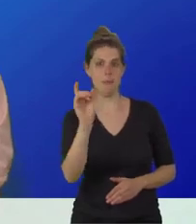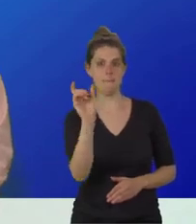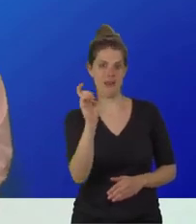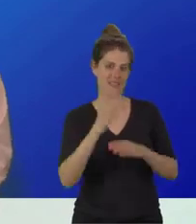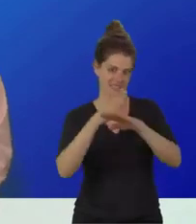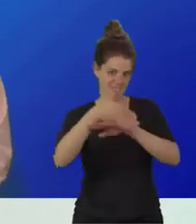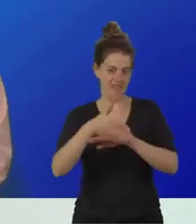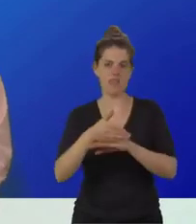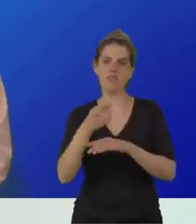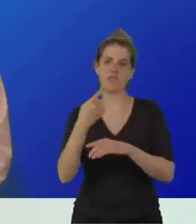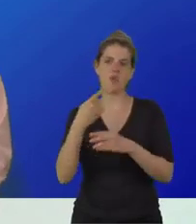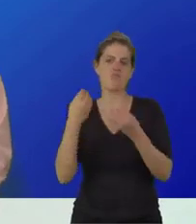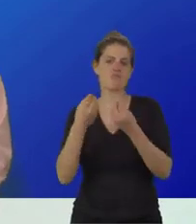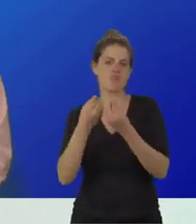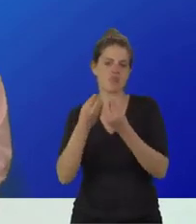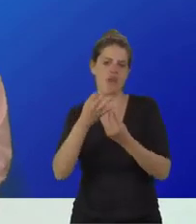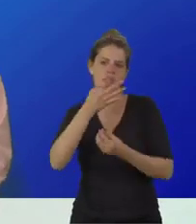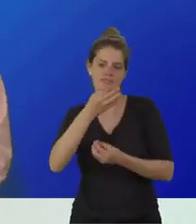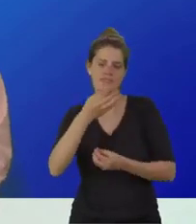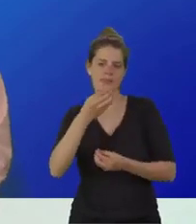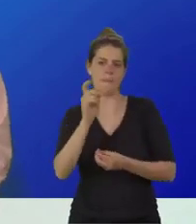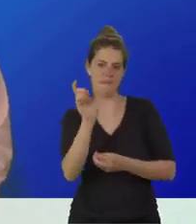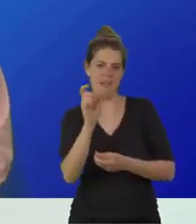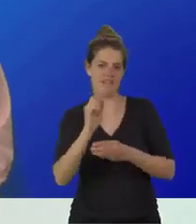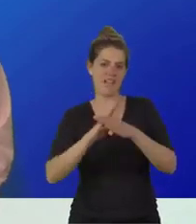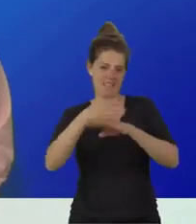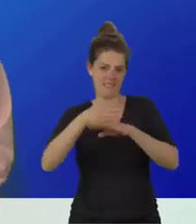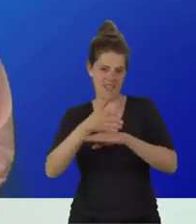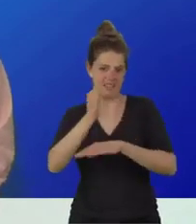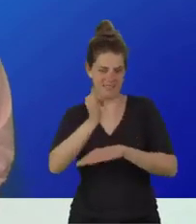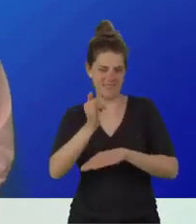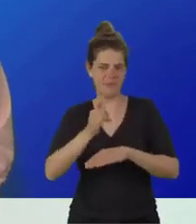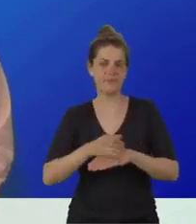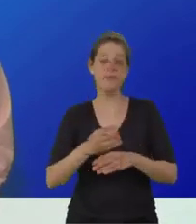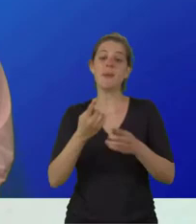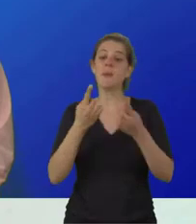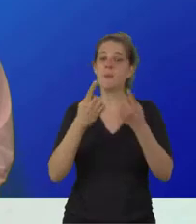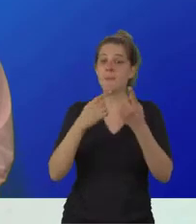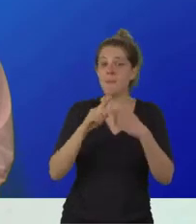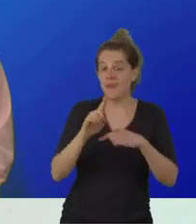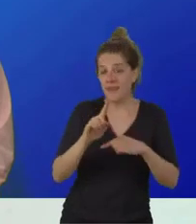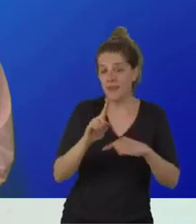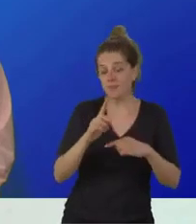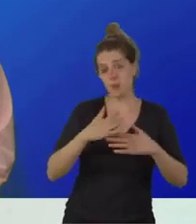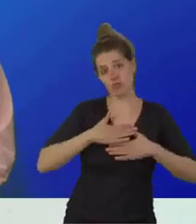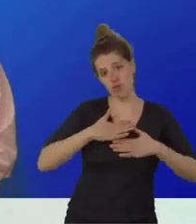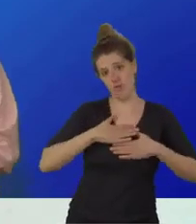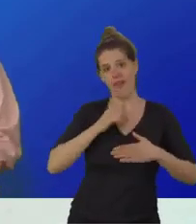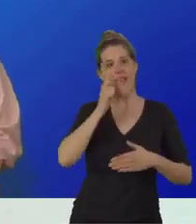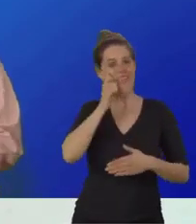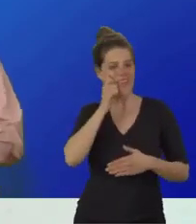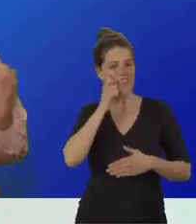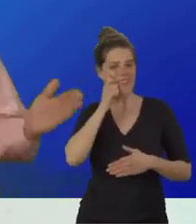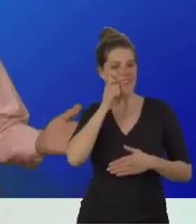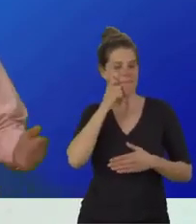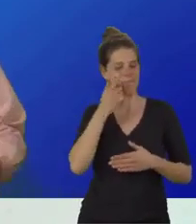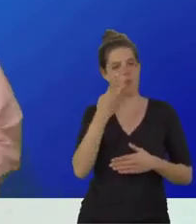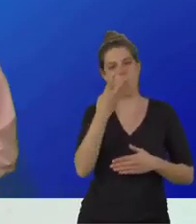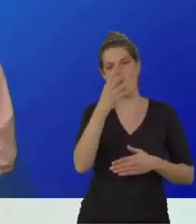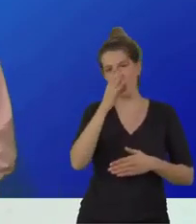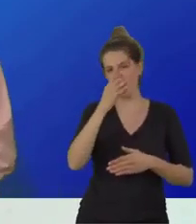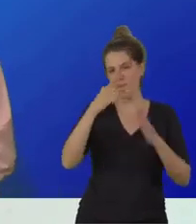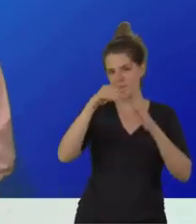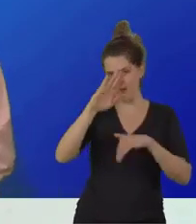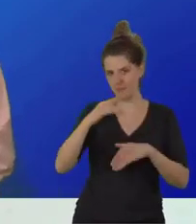se utiliza con mayor frecuencia, también es cierto que yo tengo ya varios